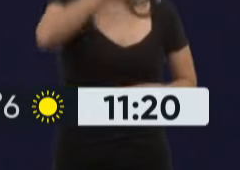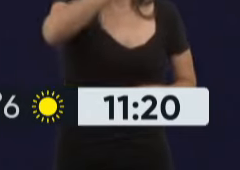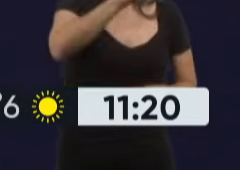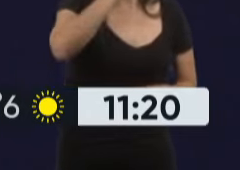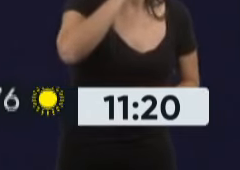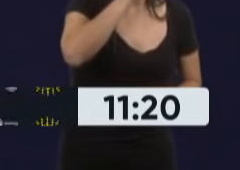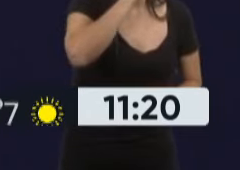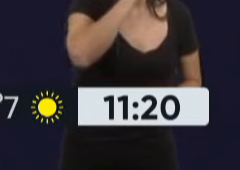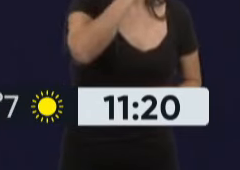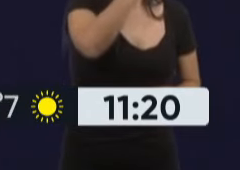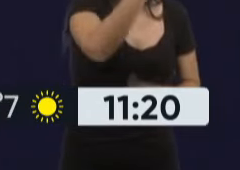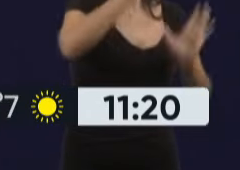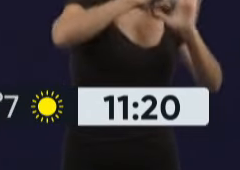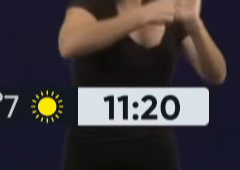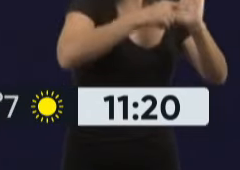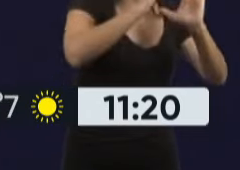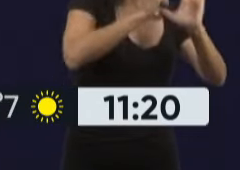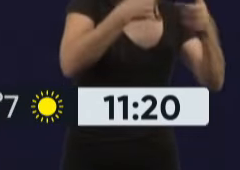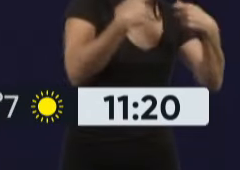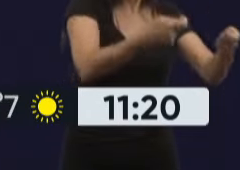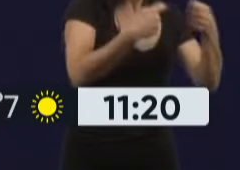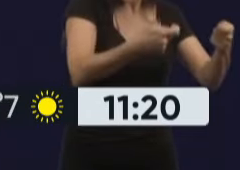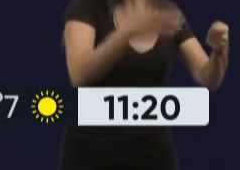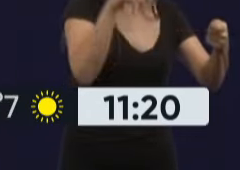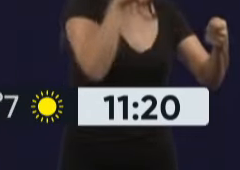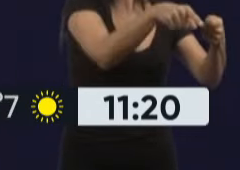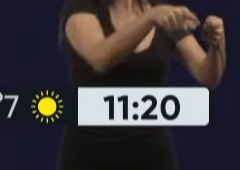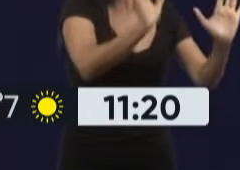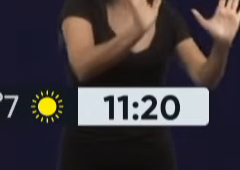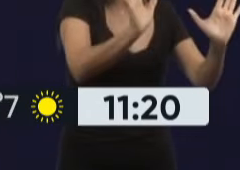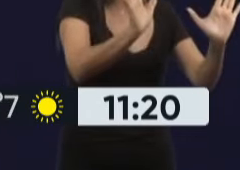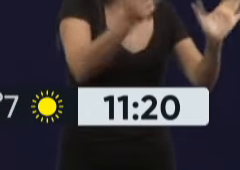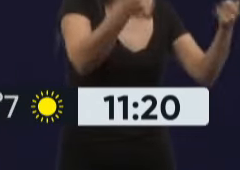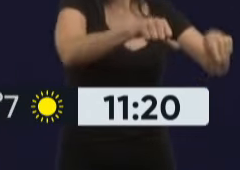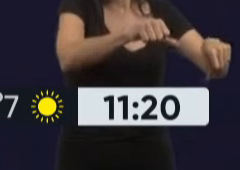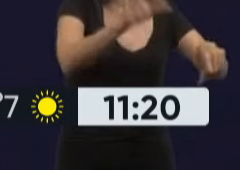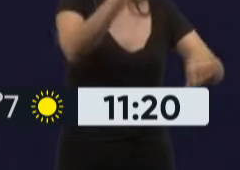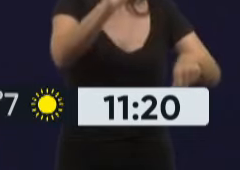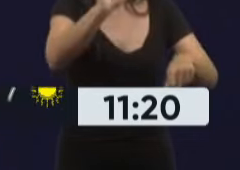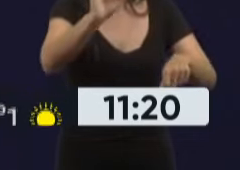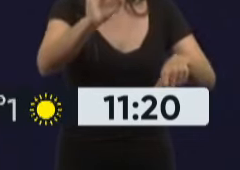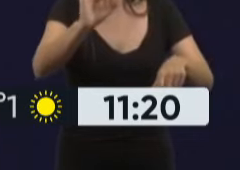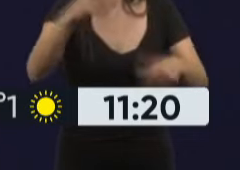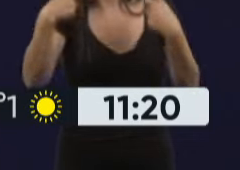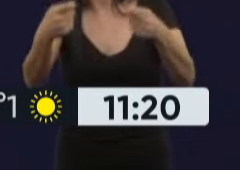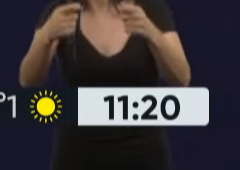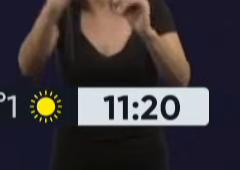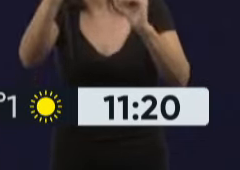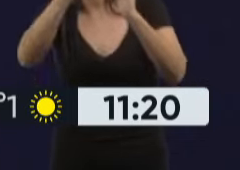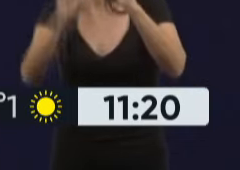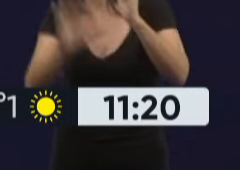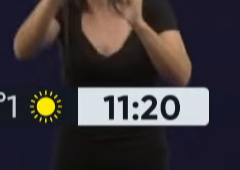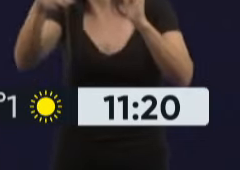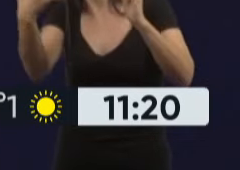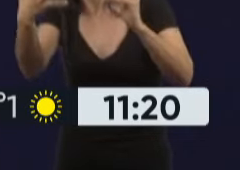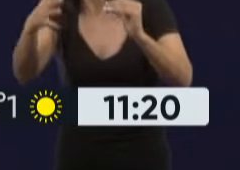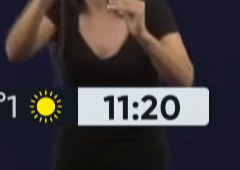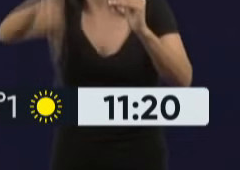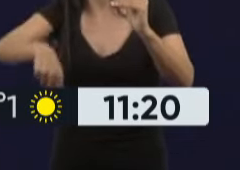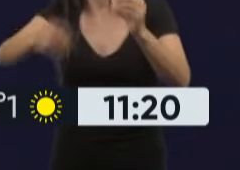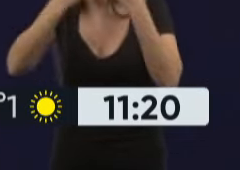determinada cuestión y ese punto del producto Tal vez sea ineficiente y tal vez gastando 05 tengas mayor eficiencia y mucho